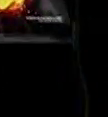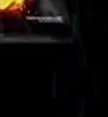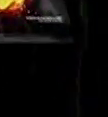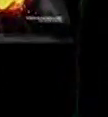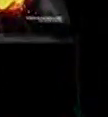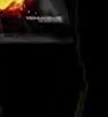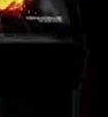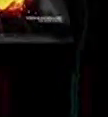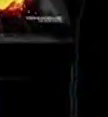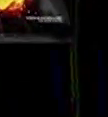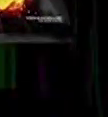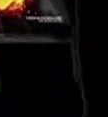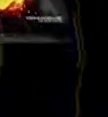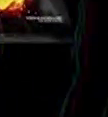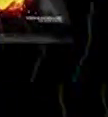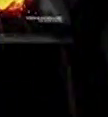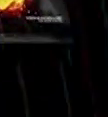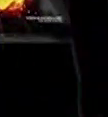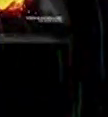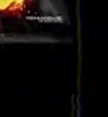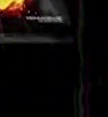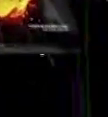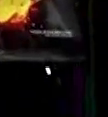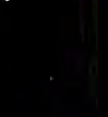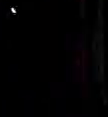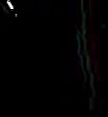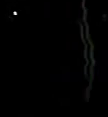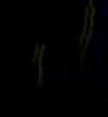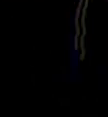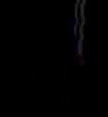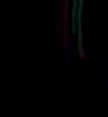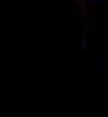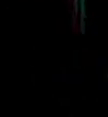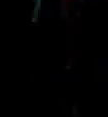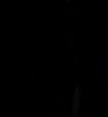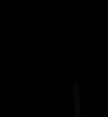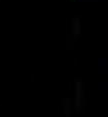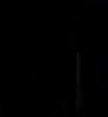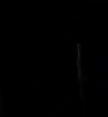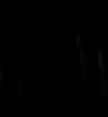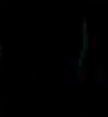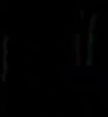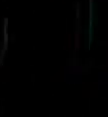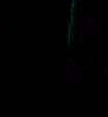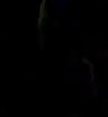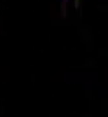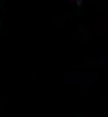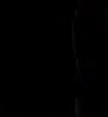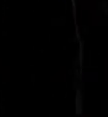a cuidar de tu familia. Recuerda que la salud de tu hogar está en tus manos. Continuamos.